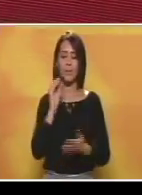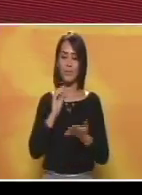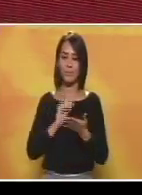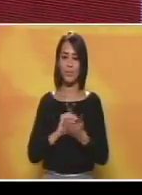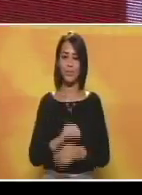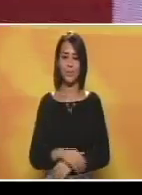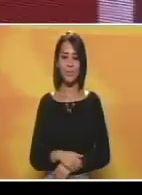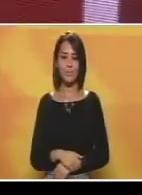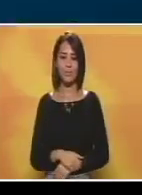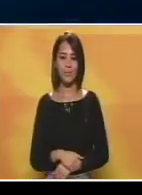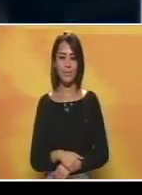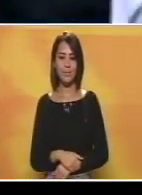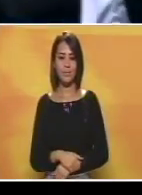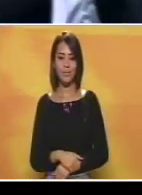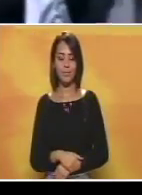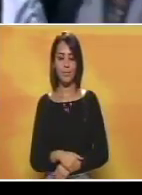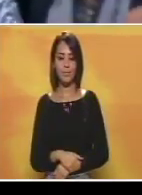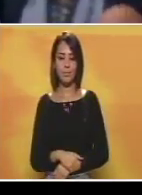consecutiva.